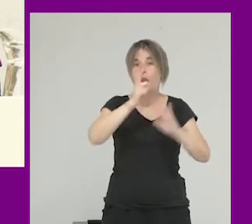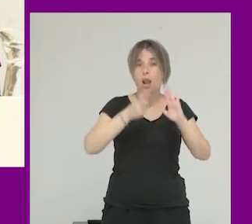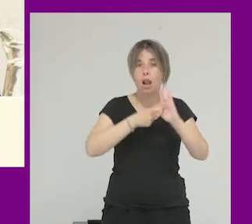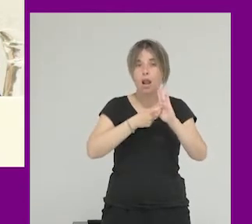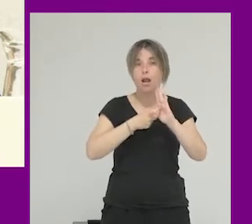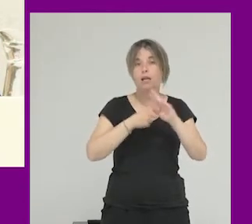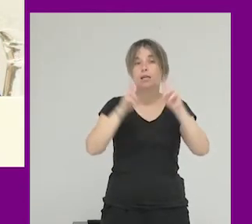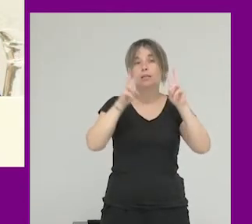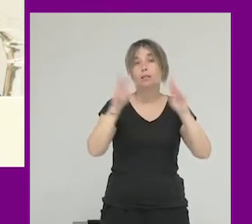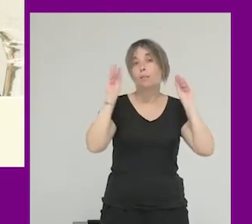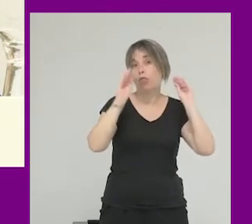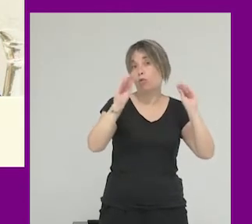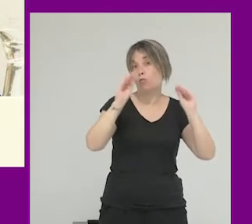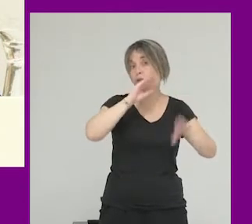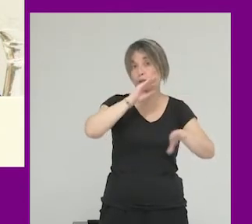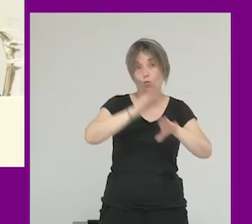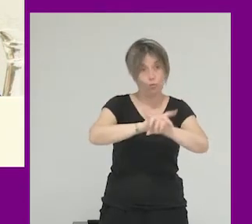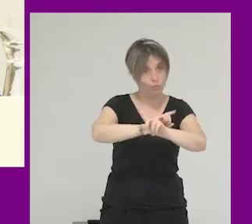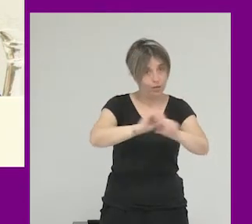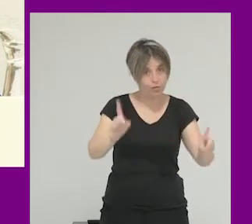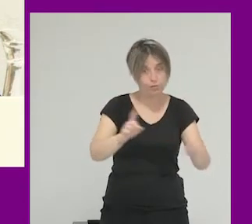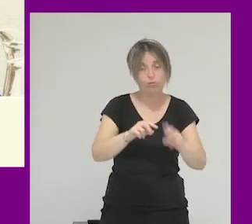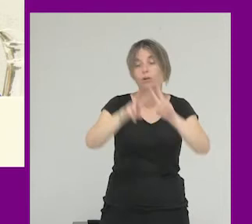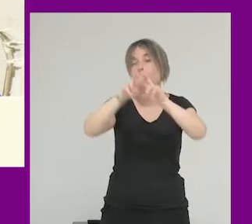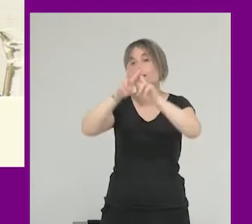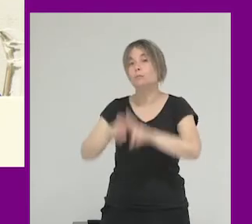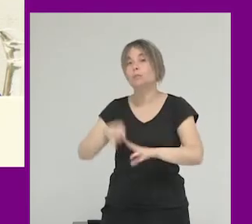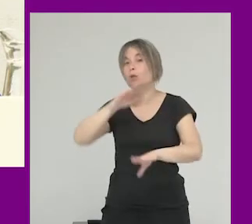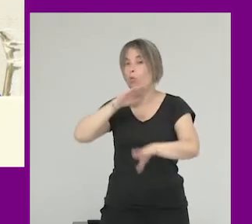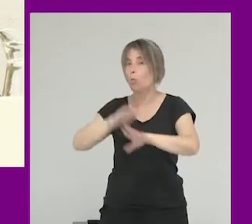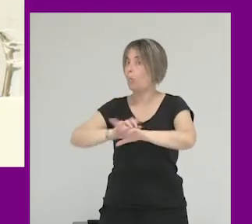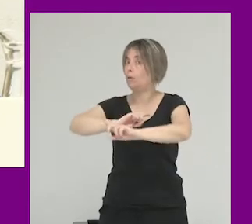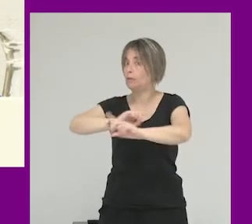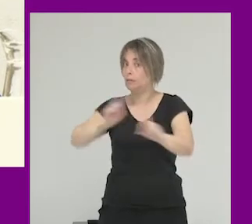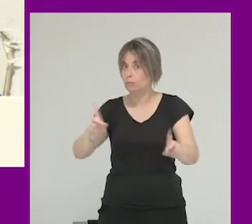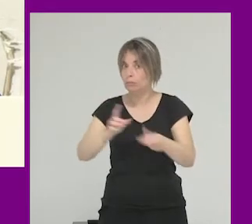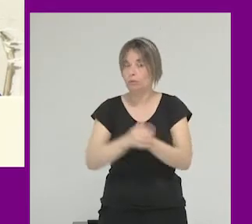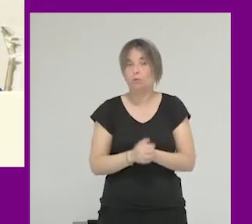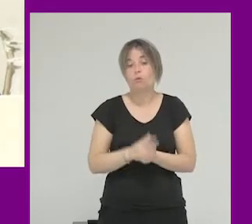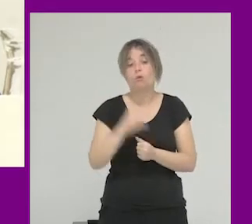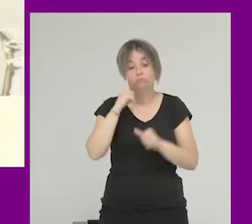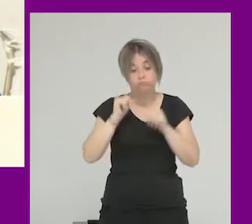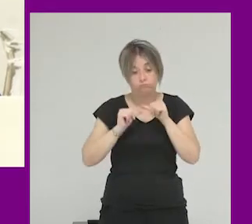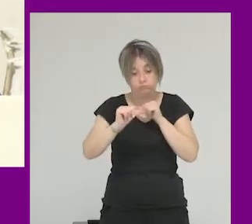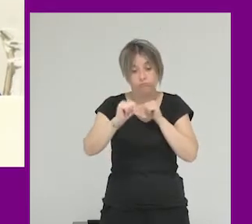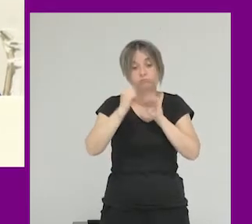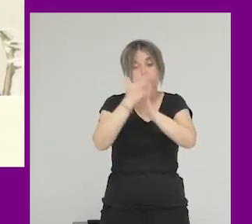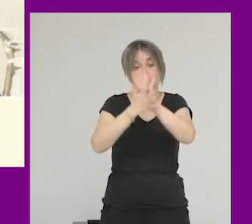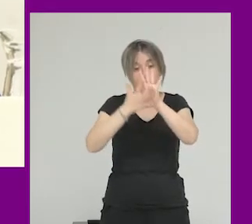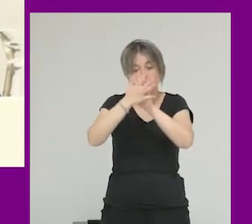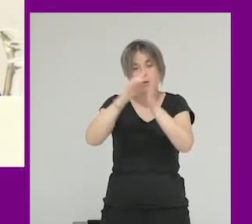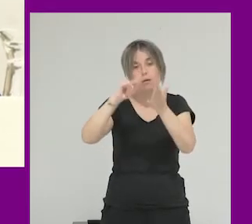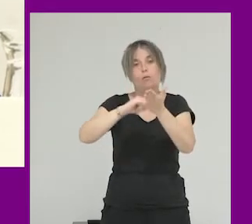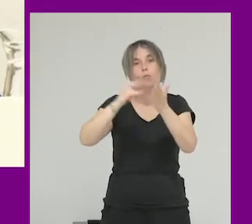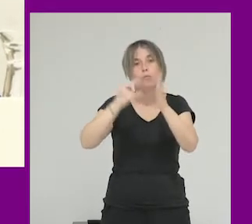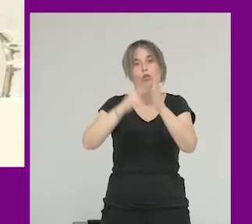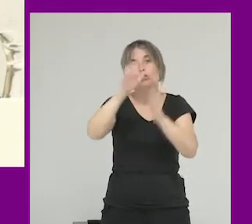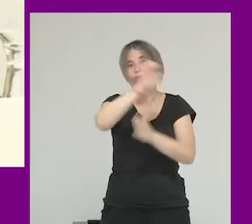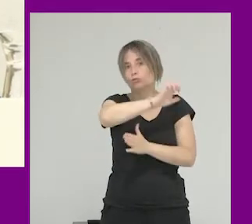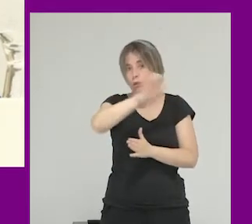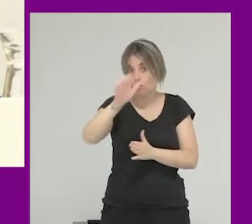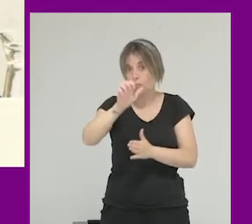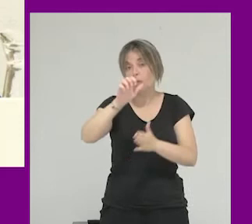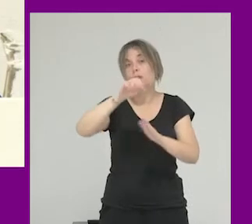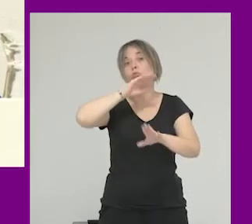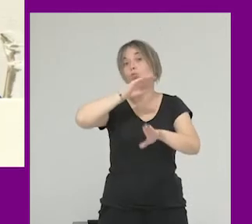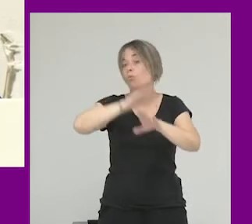docencia, que no se ha cumplido, tampoco la investigación se ha cumplido. Ahora hablaré también de los proyectos europeos y